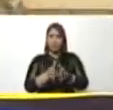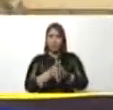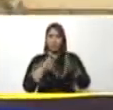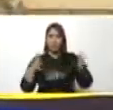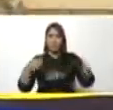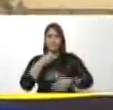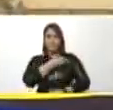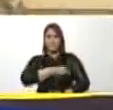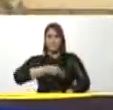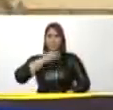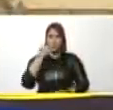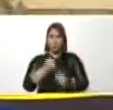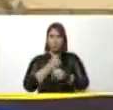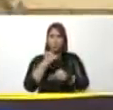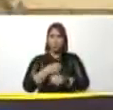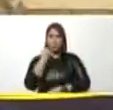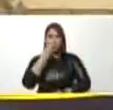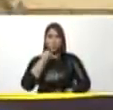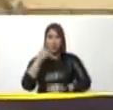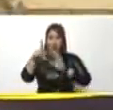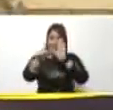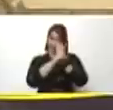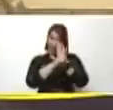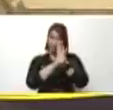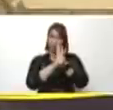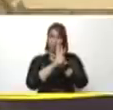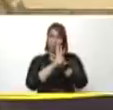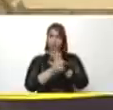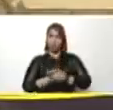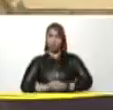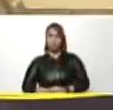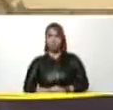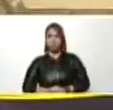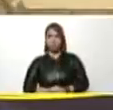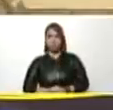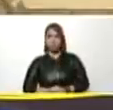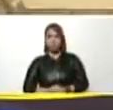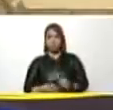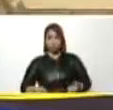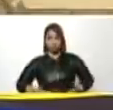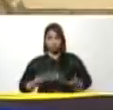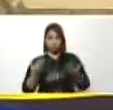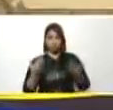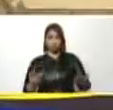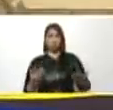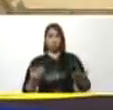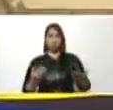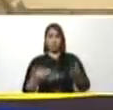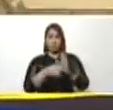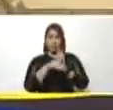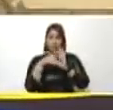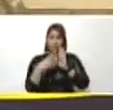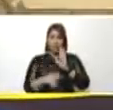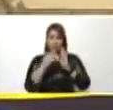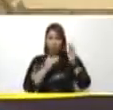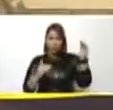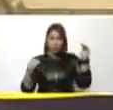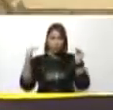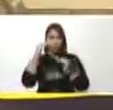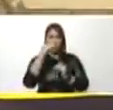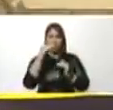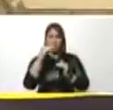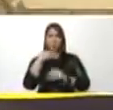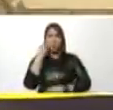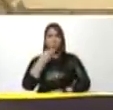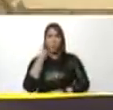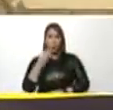misión, para que la ley que otorga facultades y derechos a la juventud en la gran